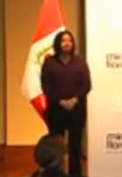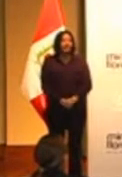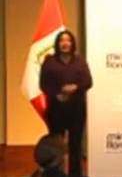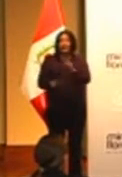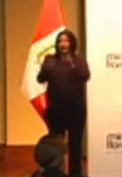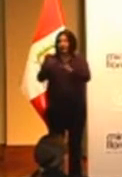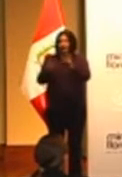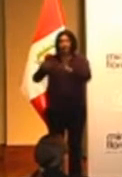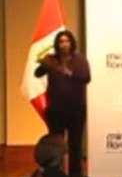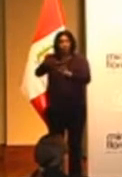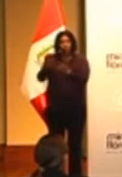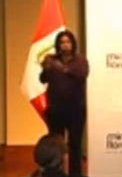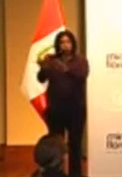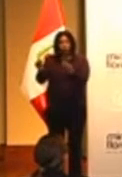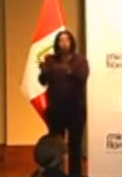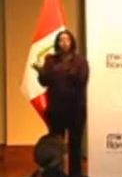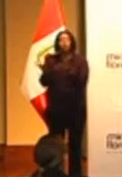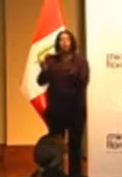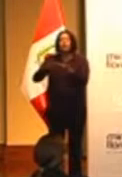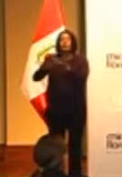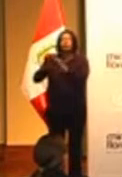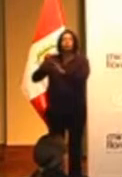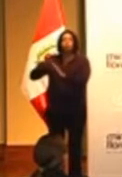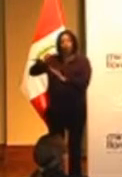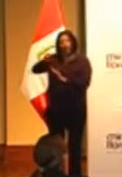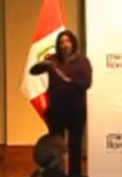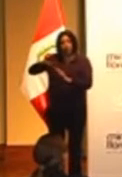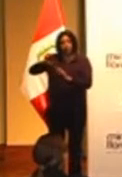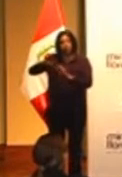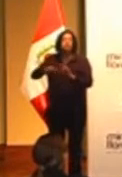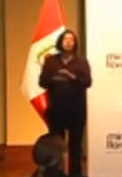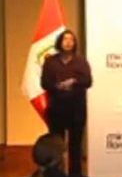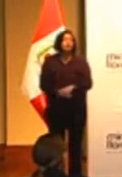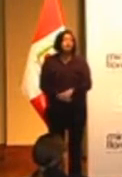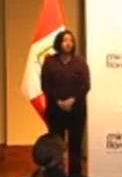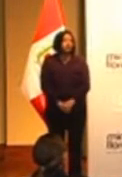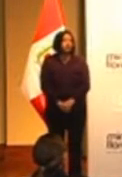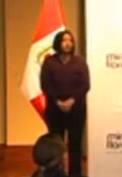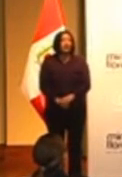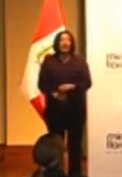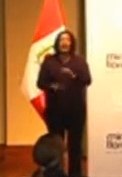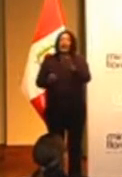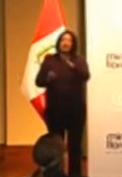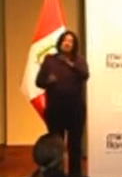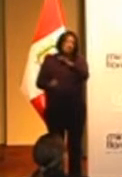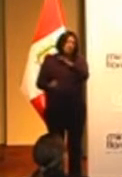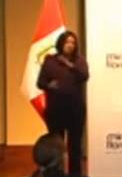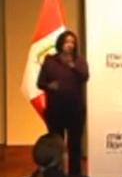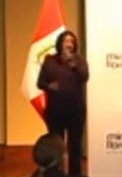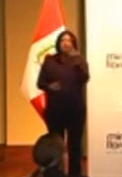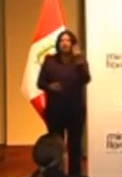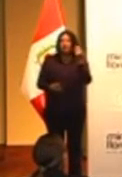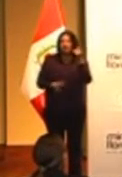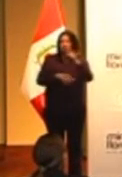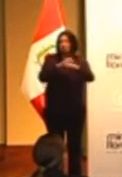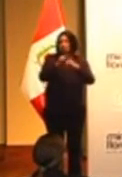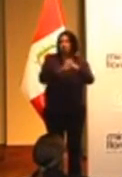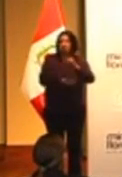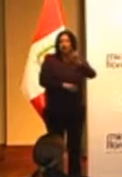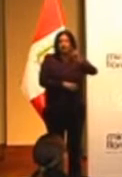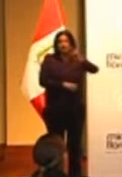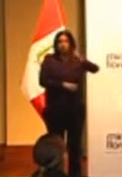los ciudadanos viven en ciudades, en urbes. Había un estimado de hace algunos años que